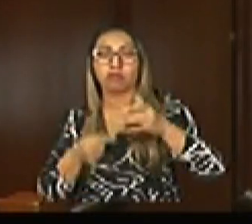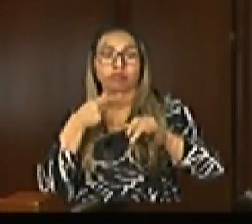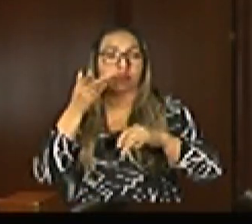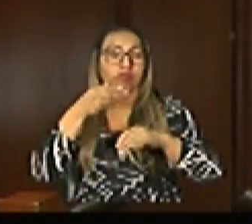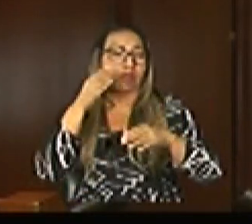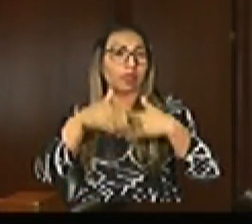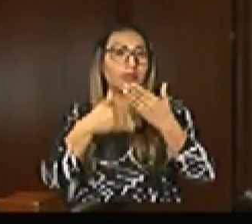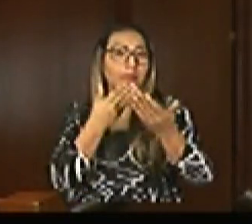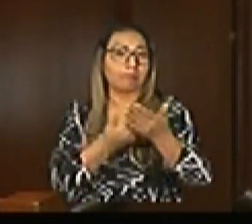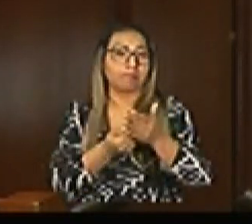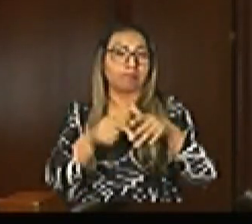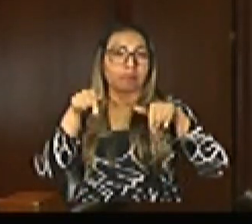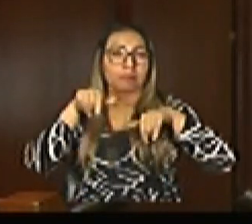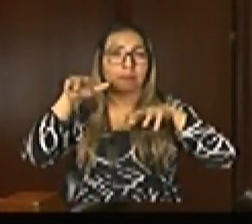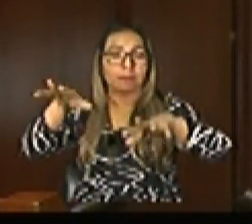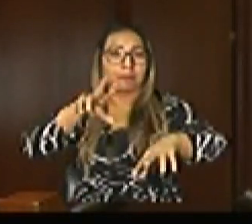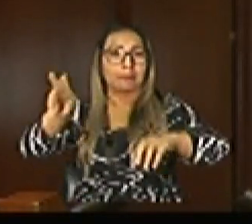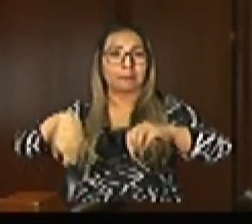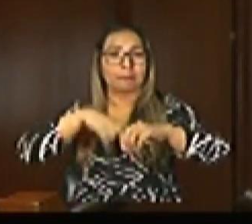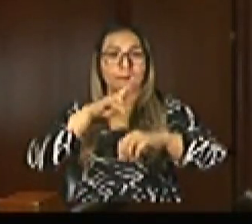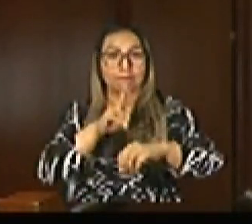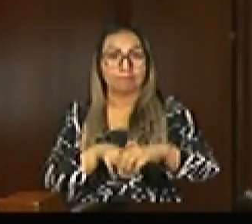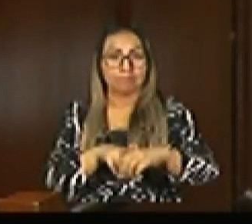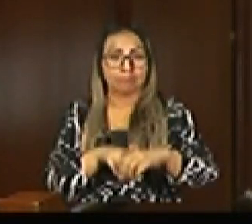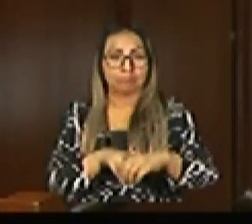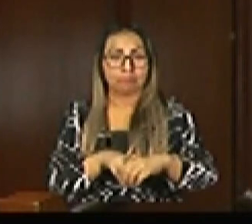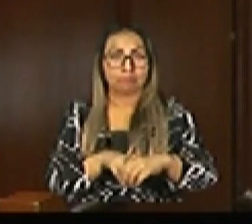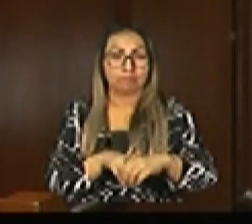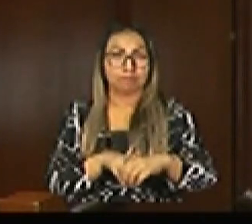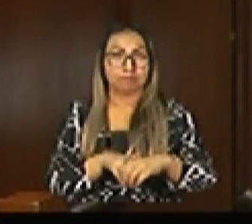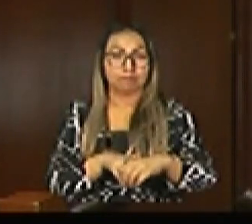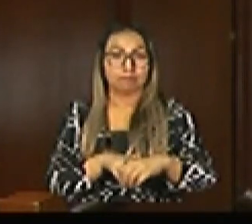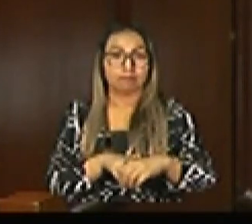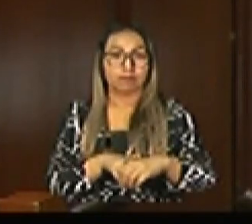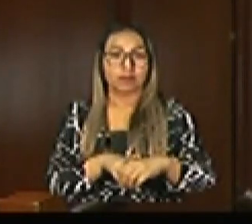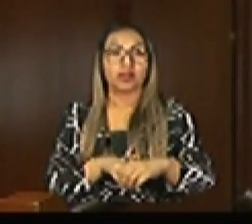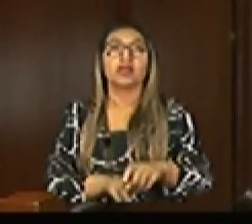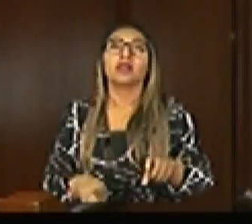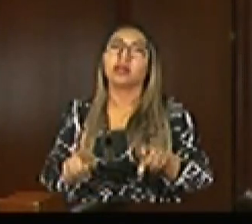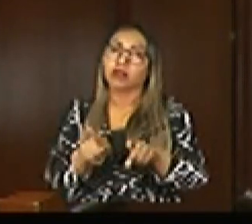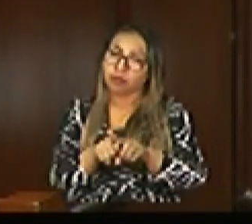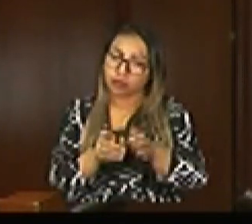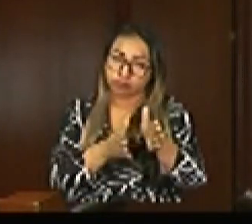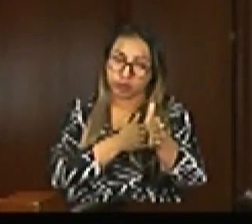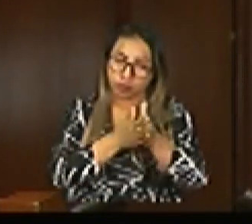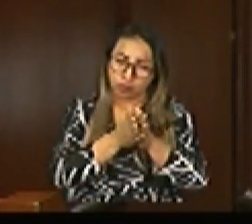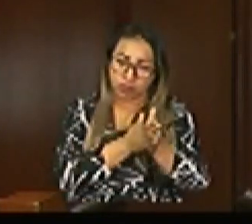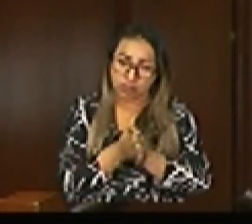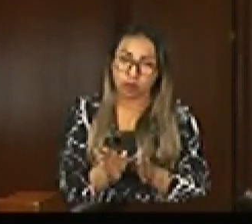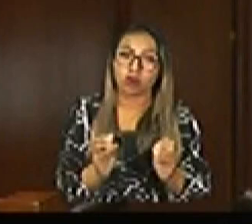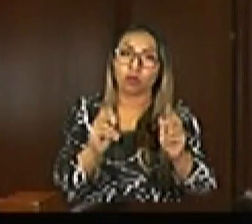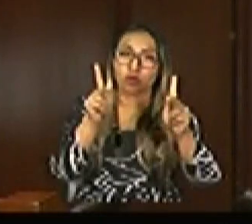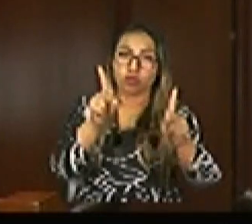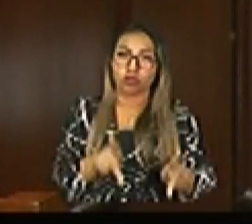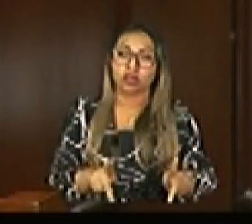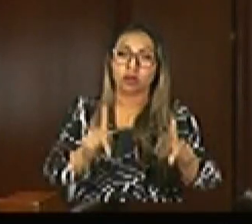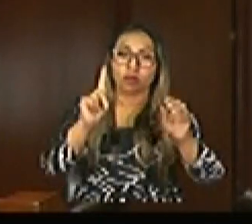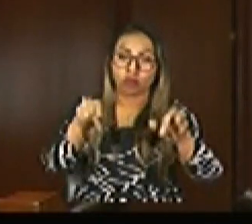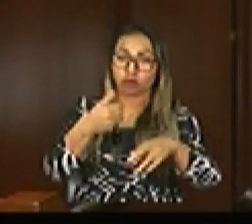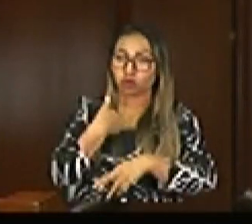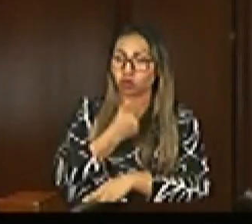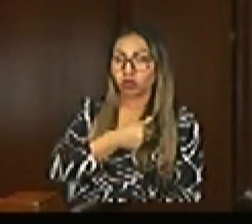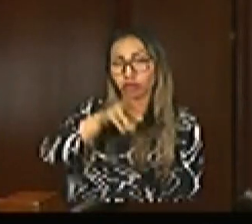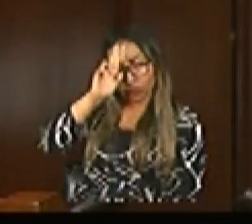de Gabinete al Pleno de la Asamblea Nacional de Diputados, y aprovechamos la oportunidad para reiterar nuestro